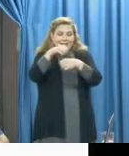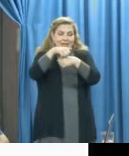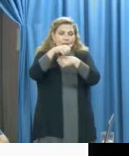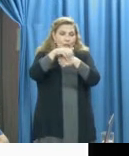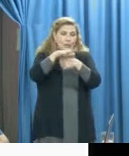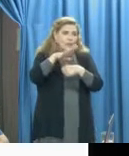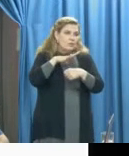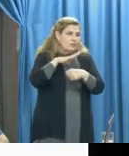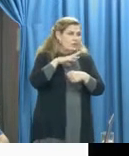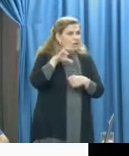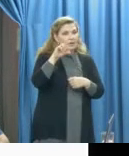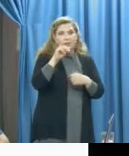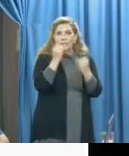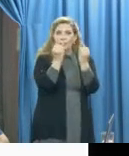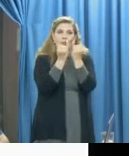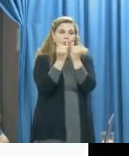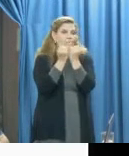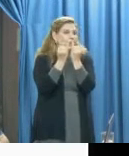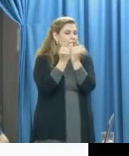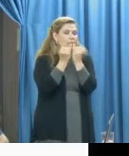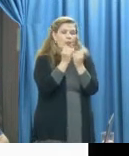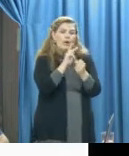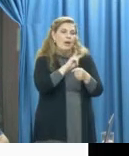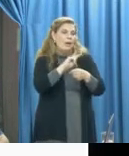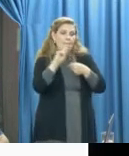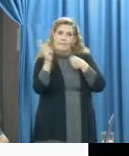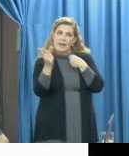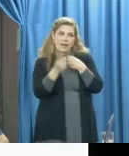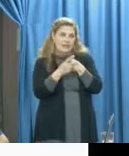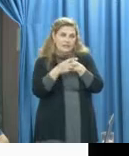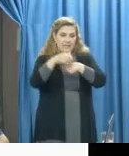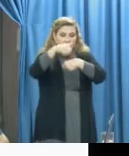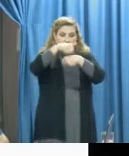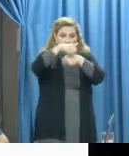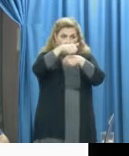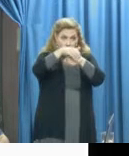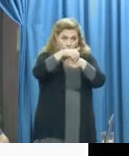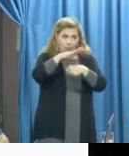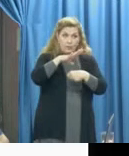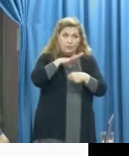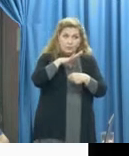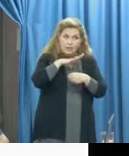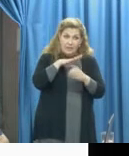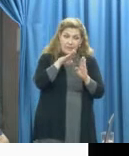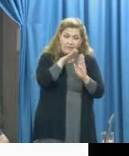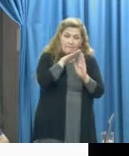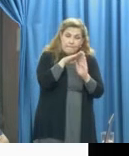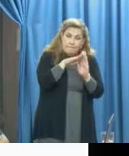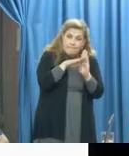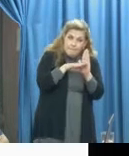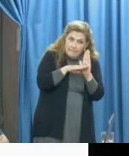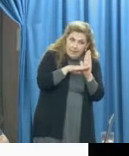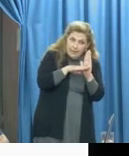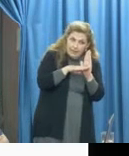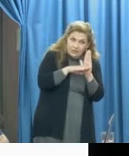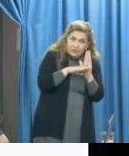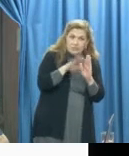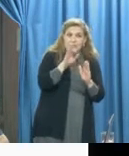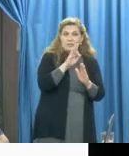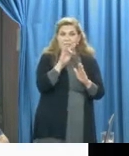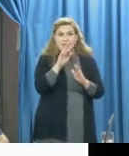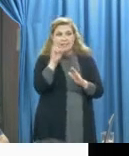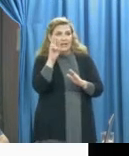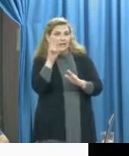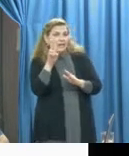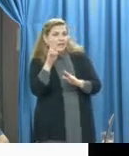comportando como las de todas las poblaciones. La incidencia de estas mutaciones es un poco menor hasta ahorita, hay que ver, las